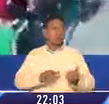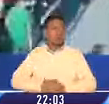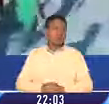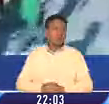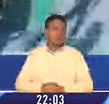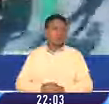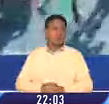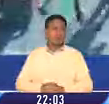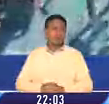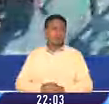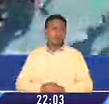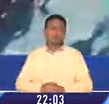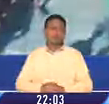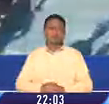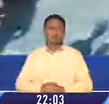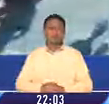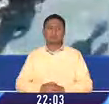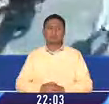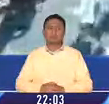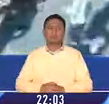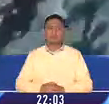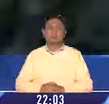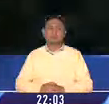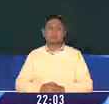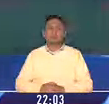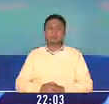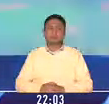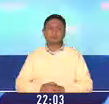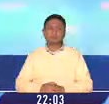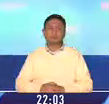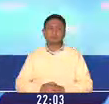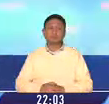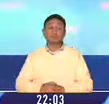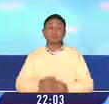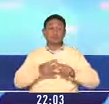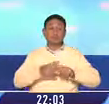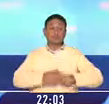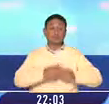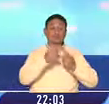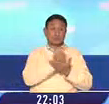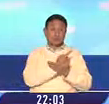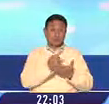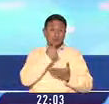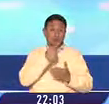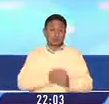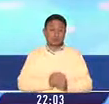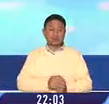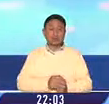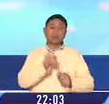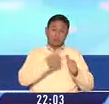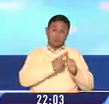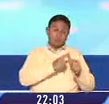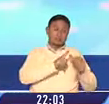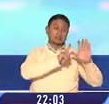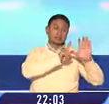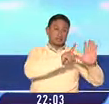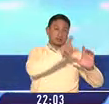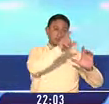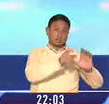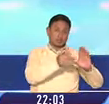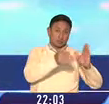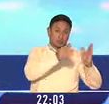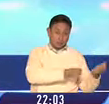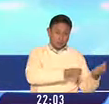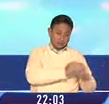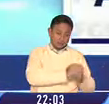de Privación de Libertad Guayas número 1. En el inicio de la semana se dijo que eran 6 los privados de libertad que fallecieron.